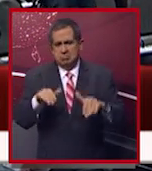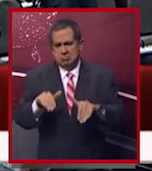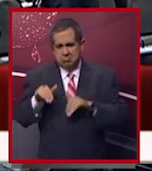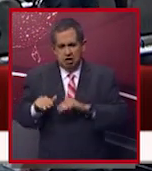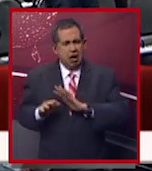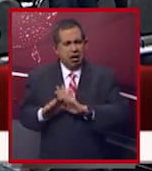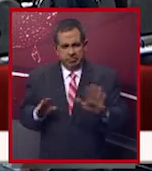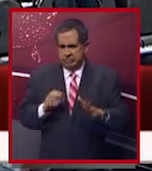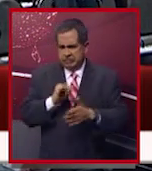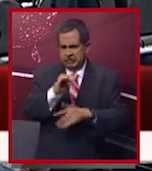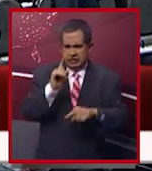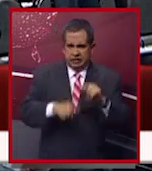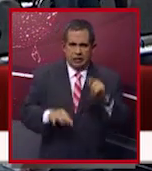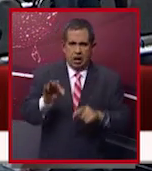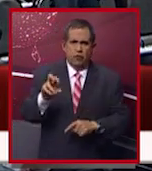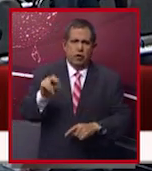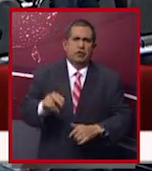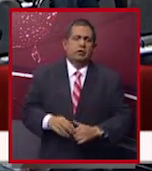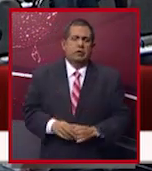figura.